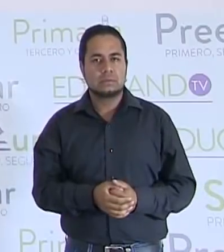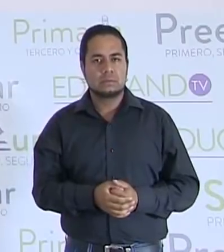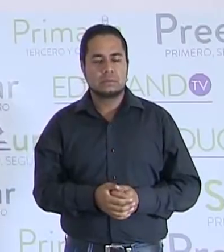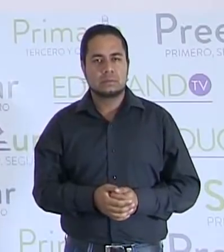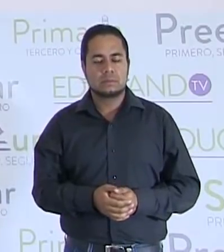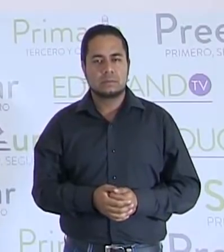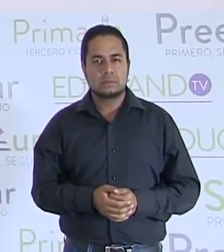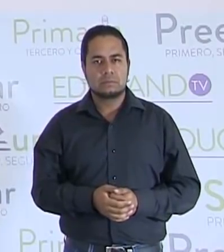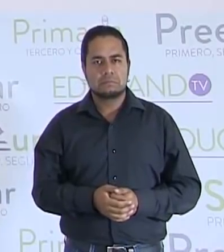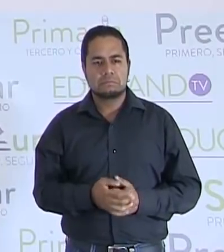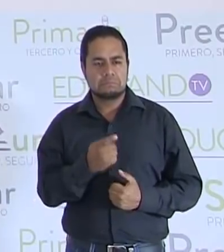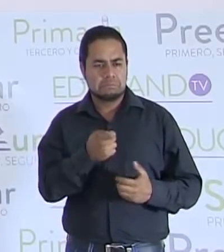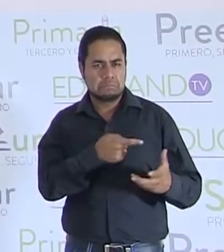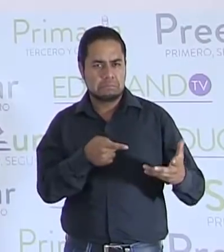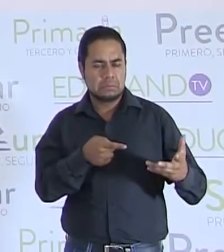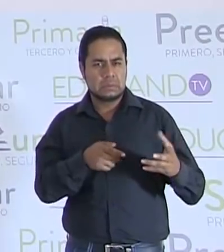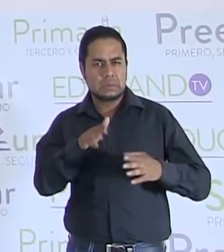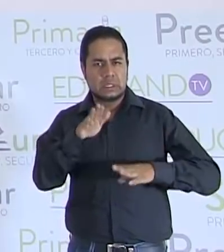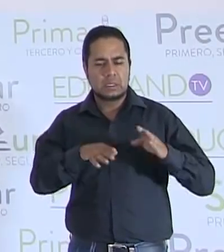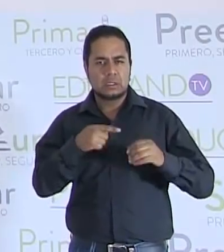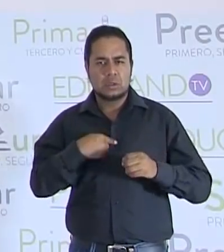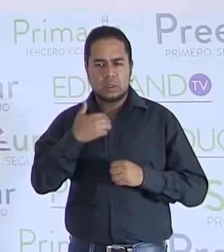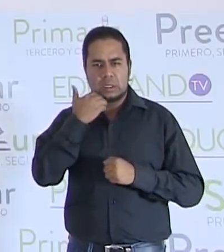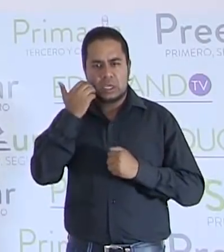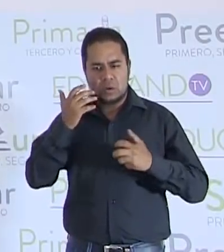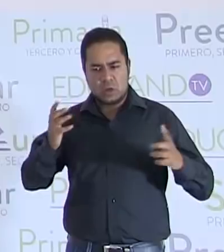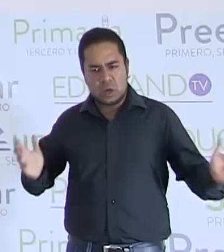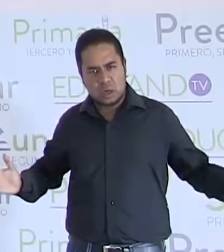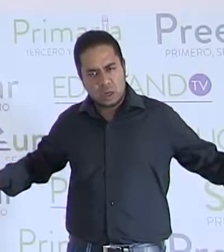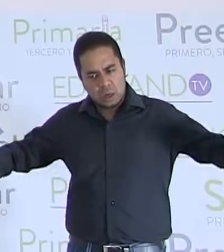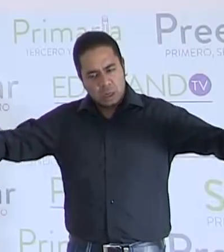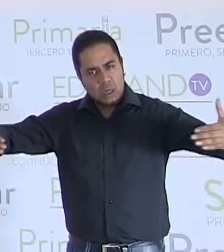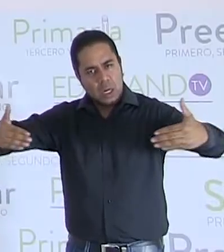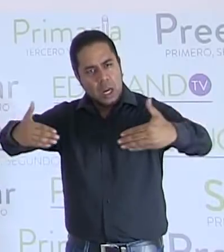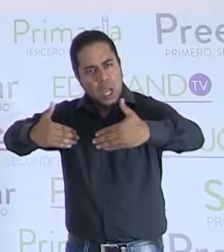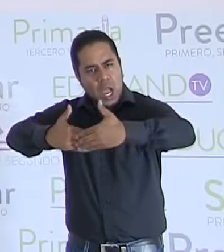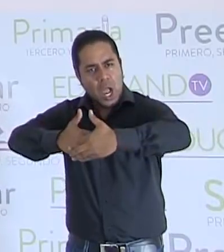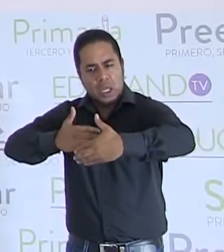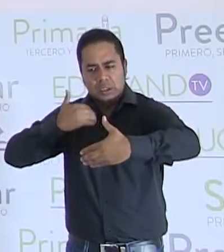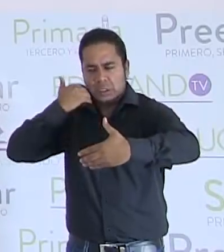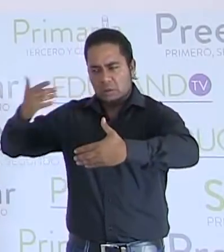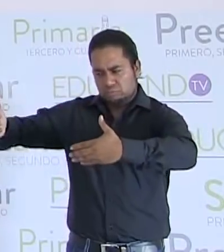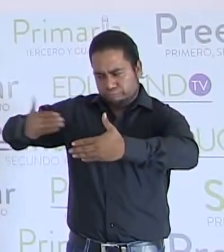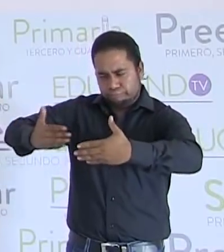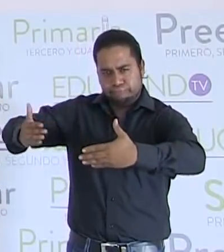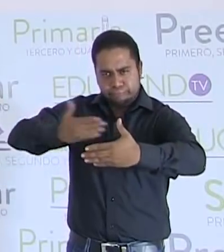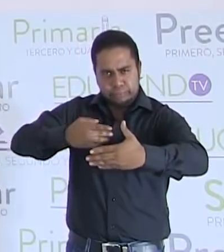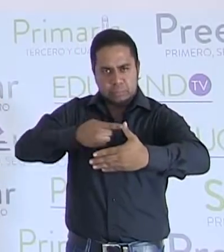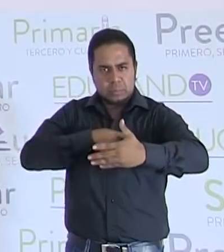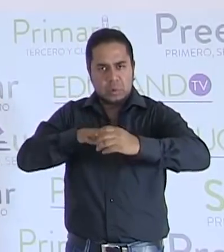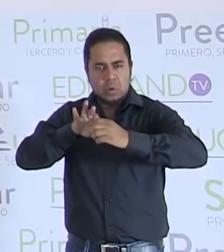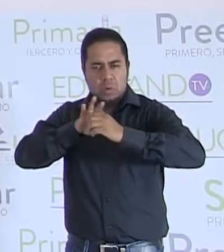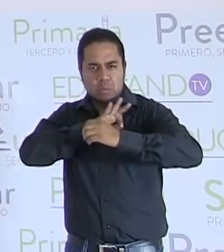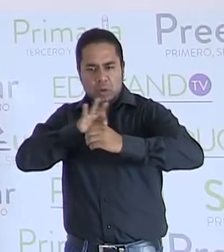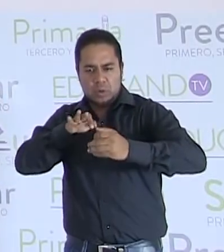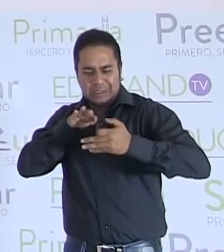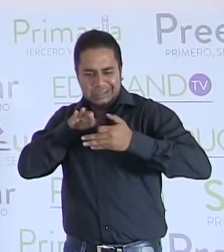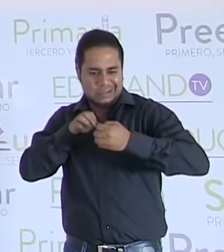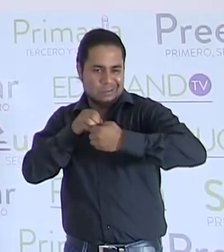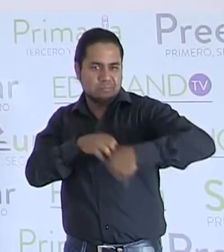decirnos? Que a veces por querer abarcar mucho, por querer tenerlo todo, podemos perder lo que tenemos